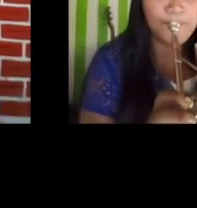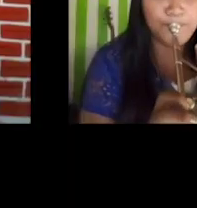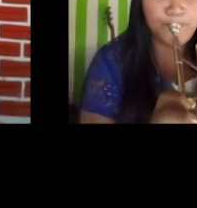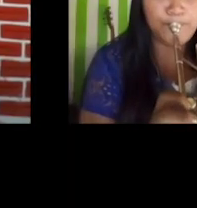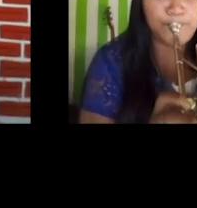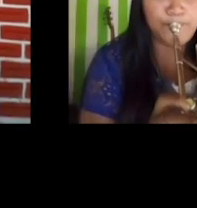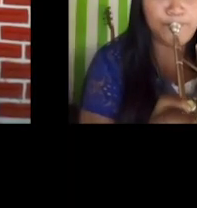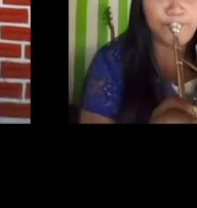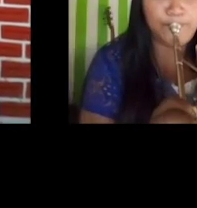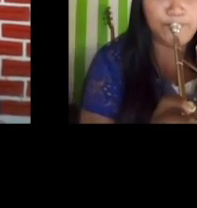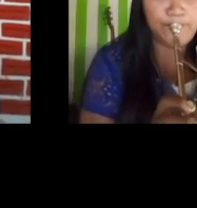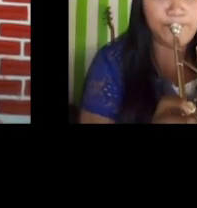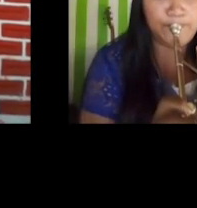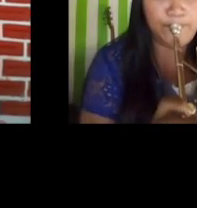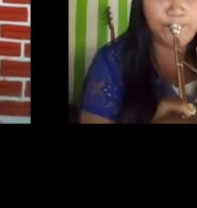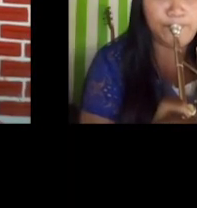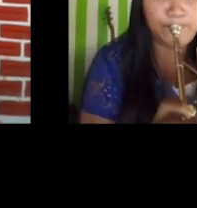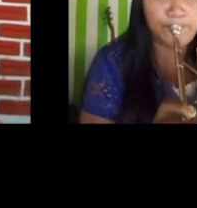¡Gracias!